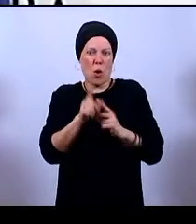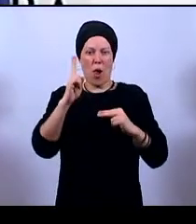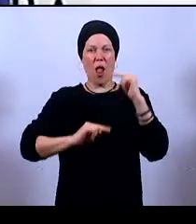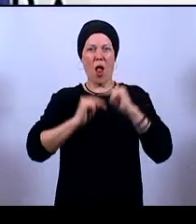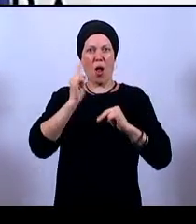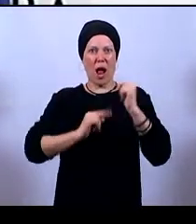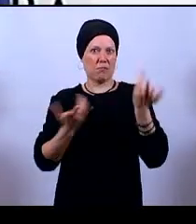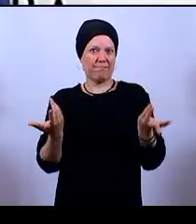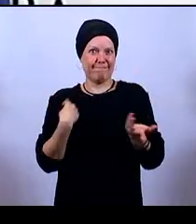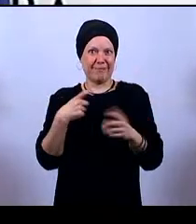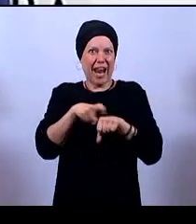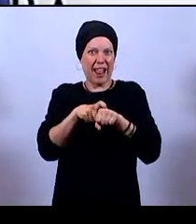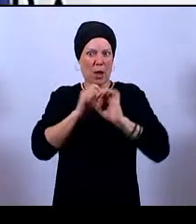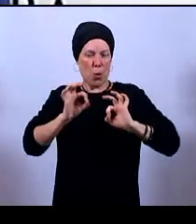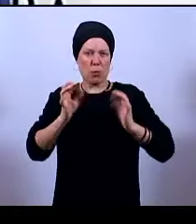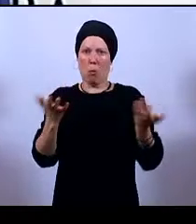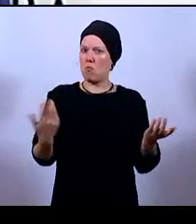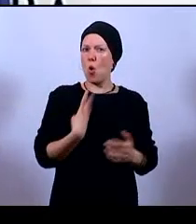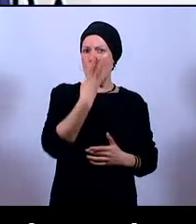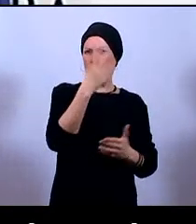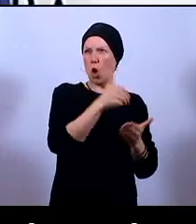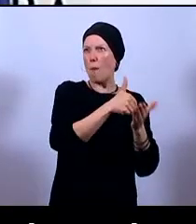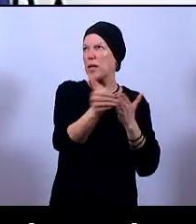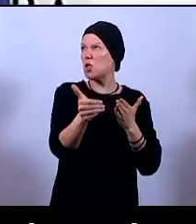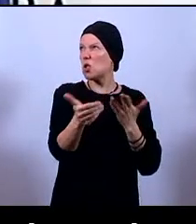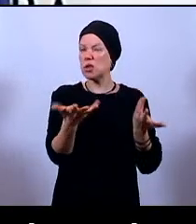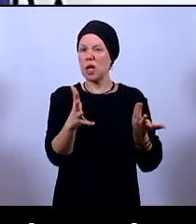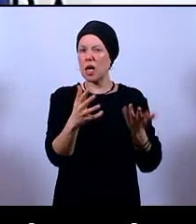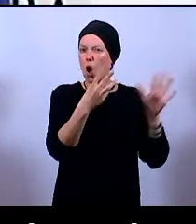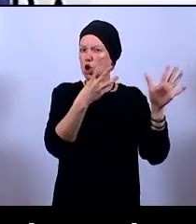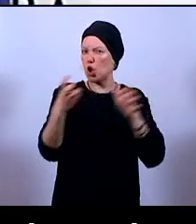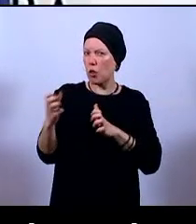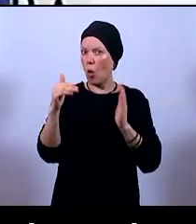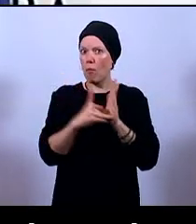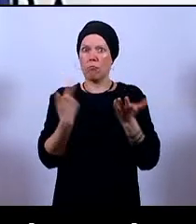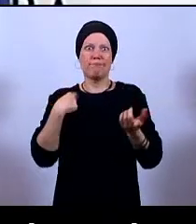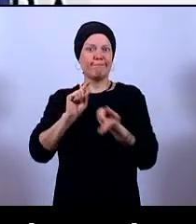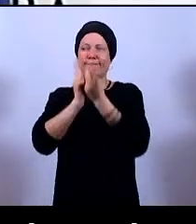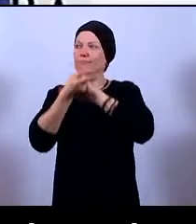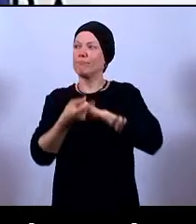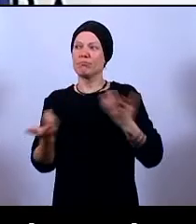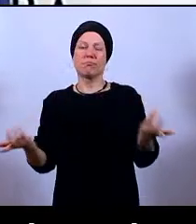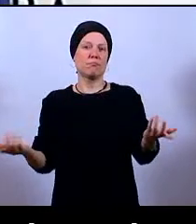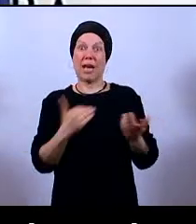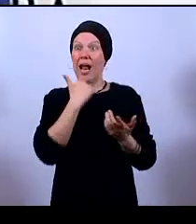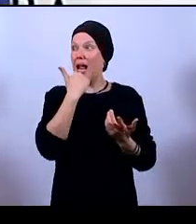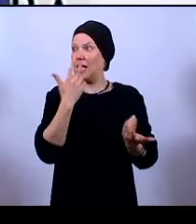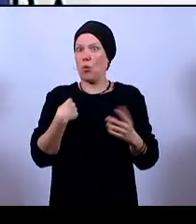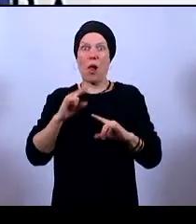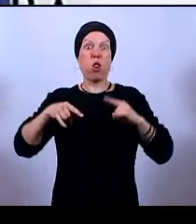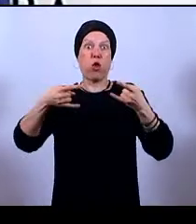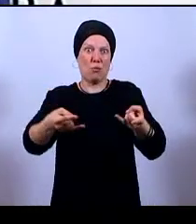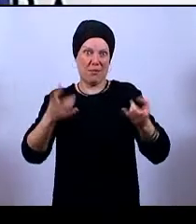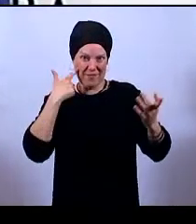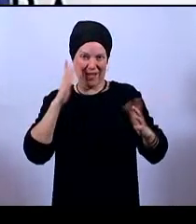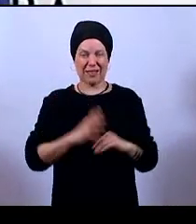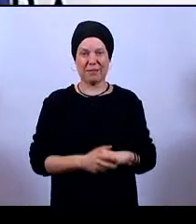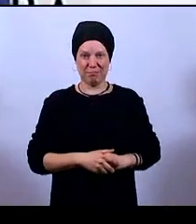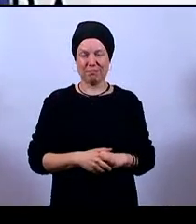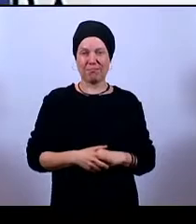centro de estas características. Estaba en 4 millones, creo que le he dicho 800, y estamos en 7 y pico, casi lo doblamos.